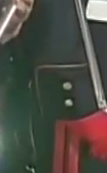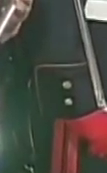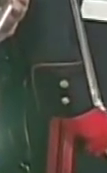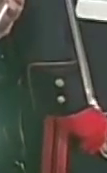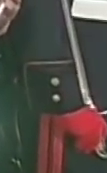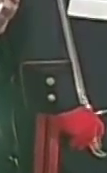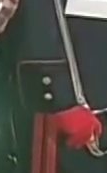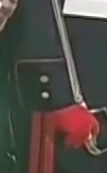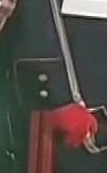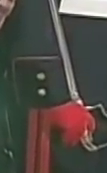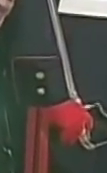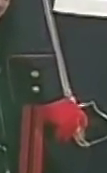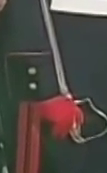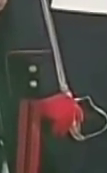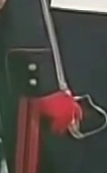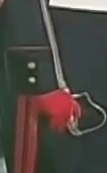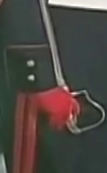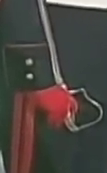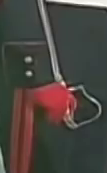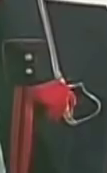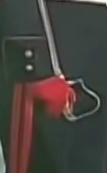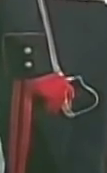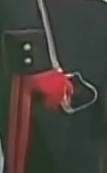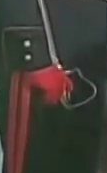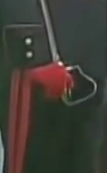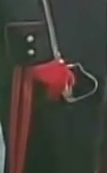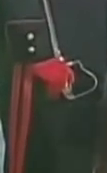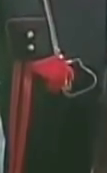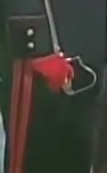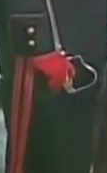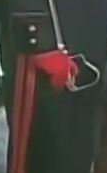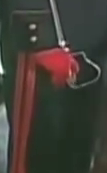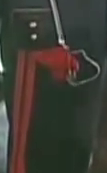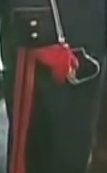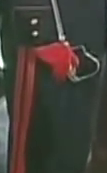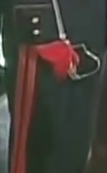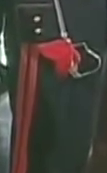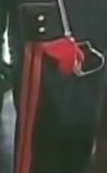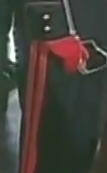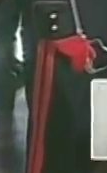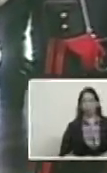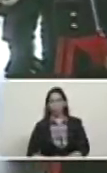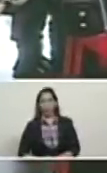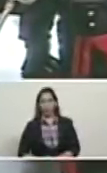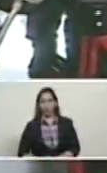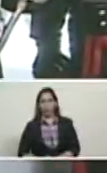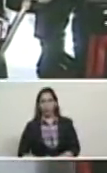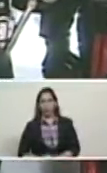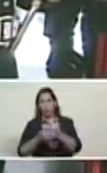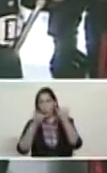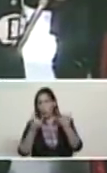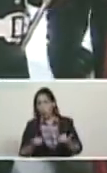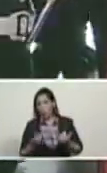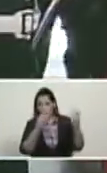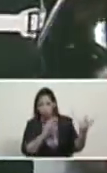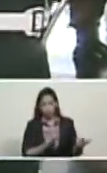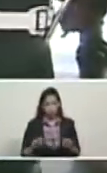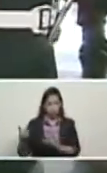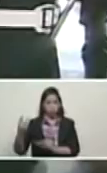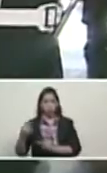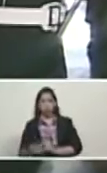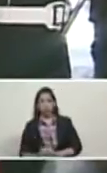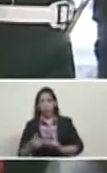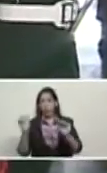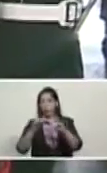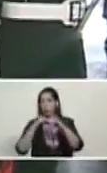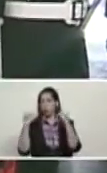Transmitimos a esta hora justamente desde el Gran Salón de Honor, excelentísimo general de brigada, Monseñor Sánchez Porra, del